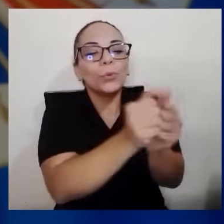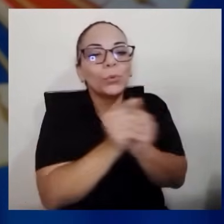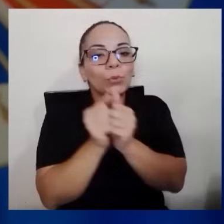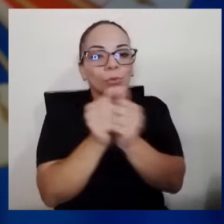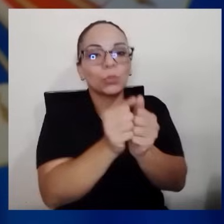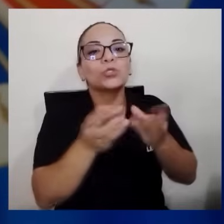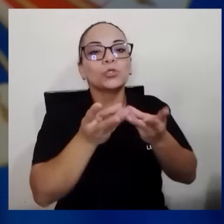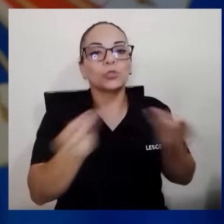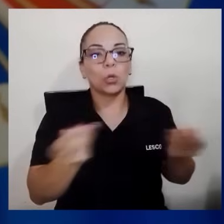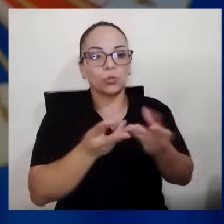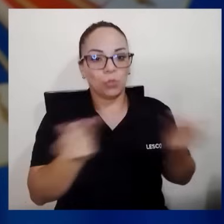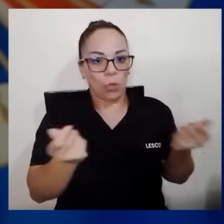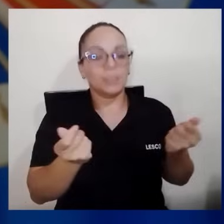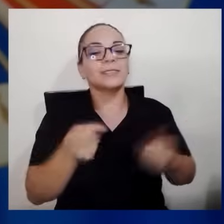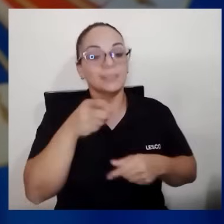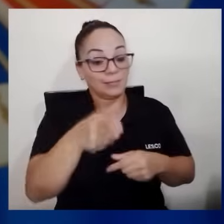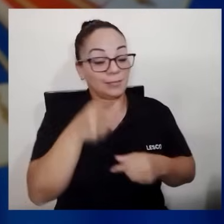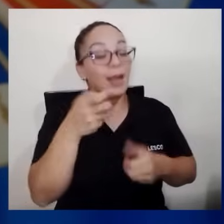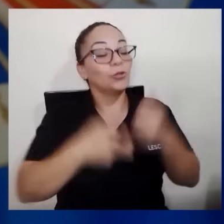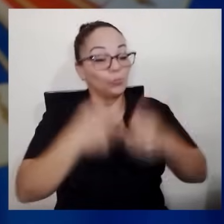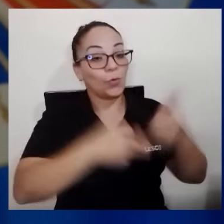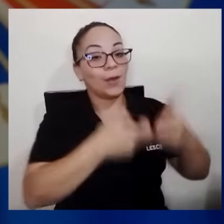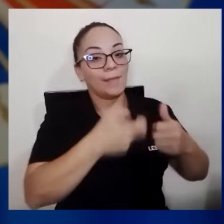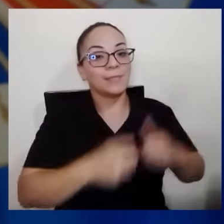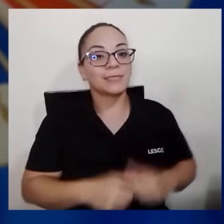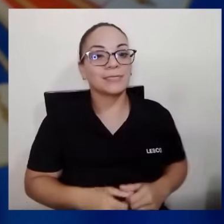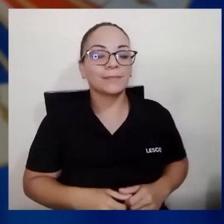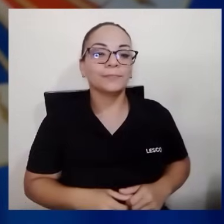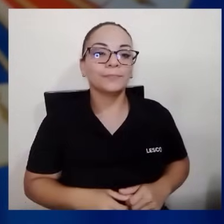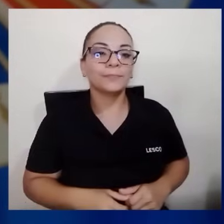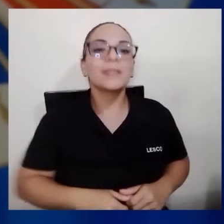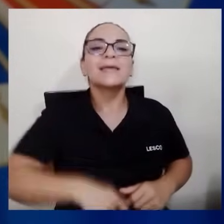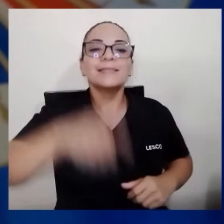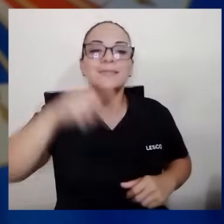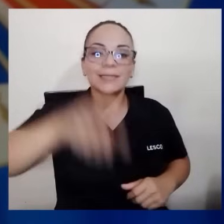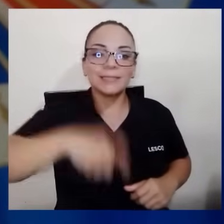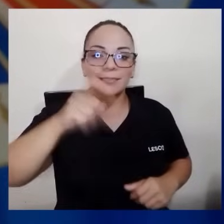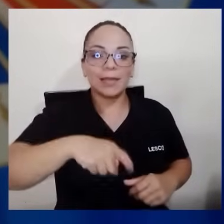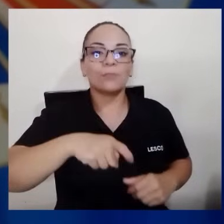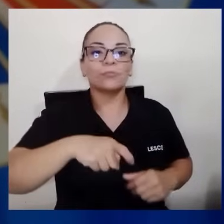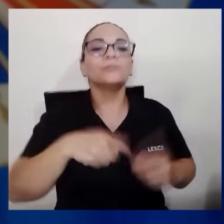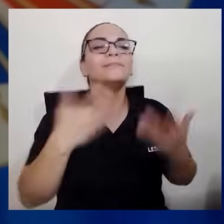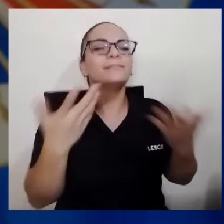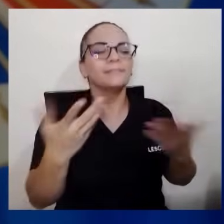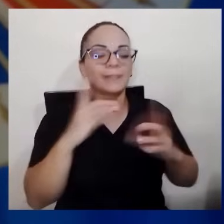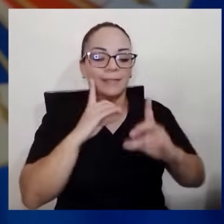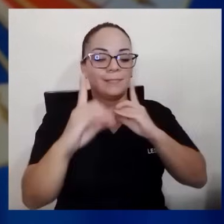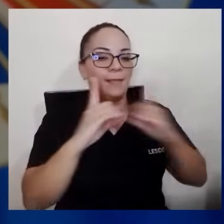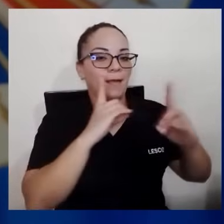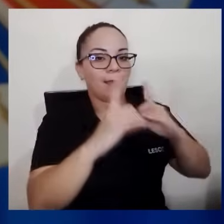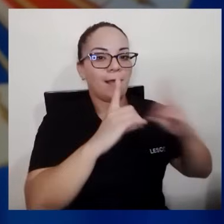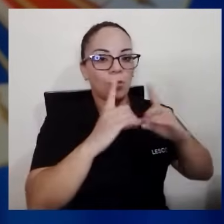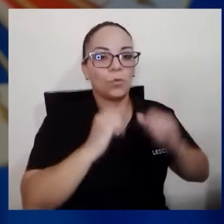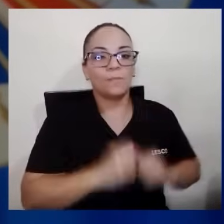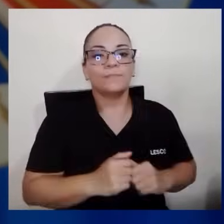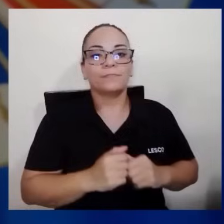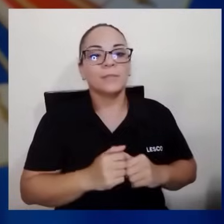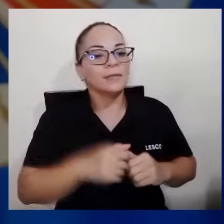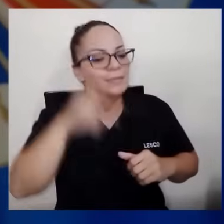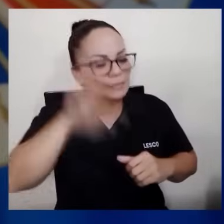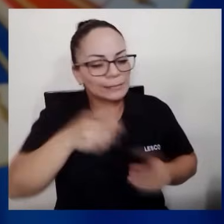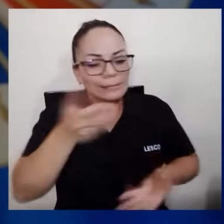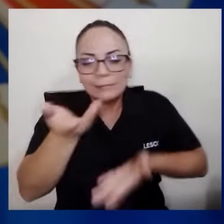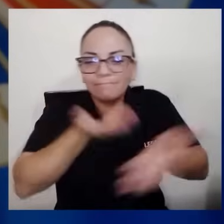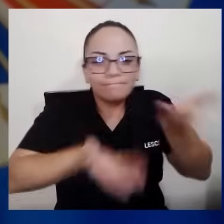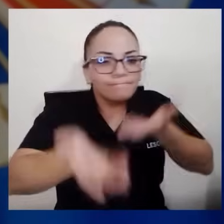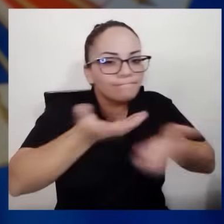a estos problemas es necesario usar el diálogo la cooperación y la unidad